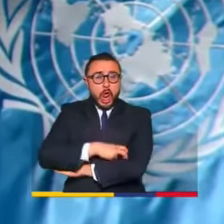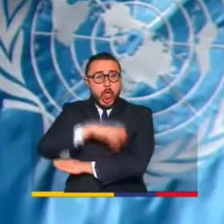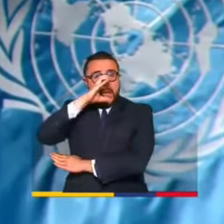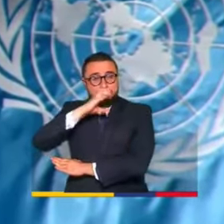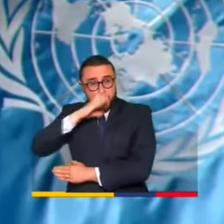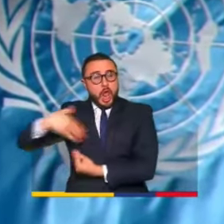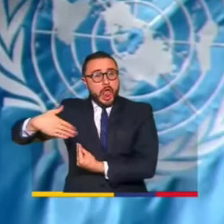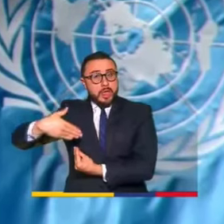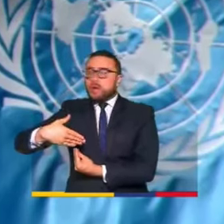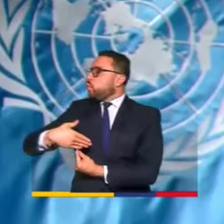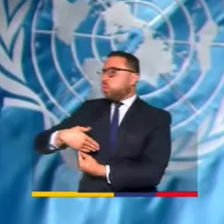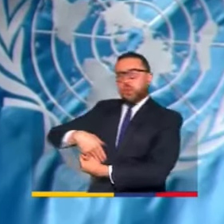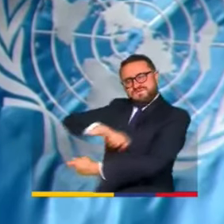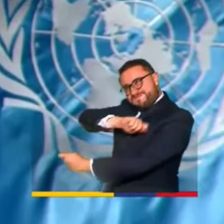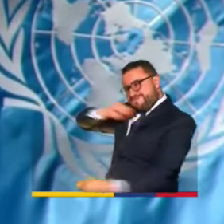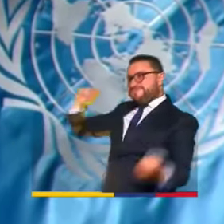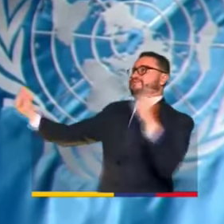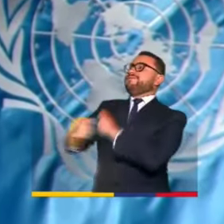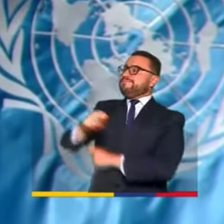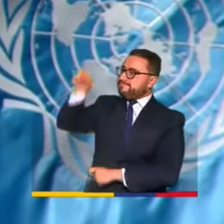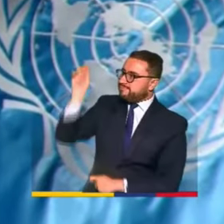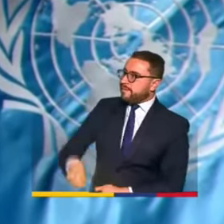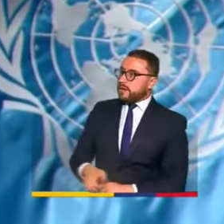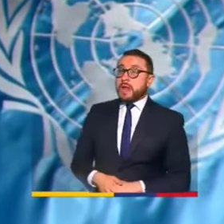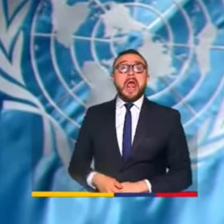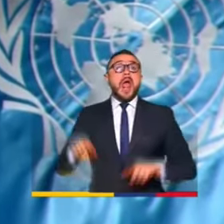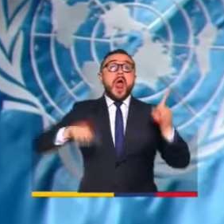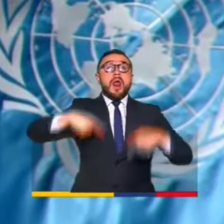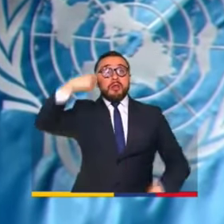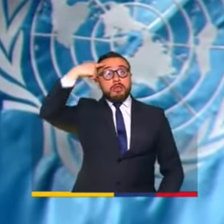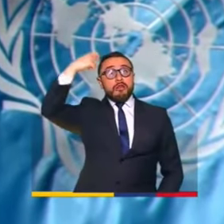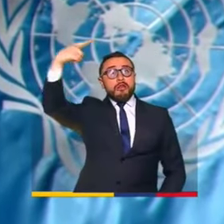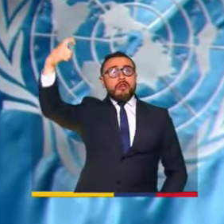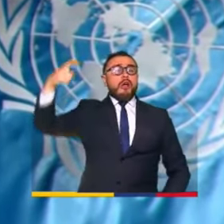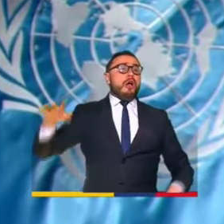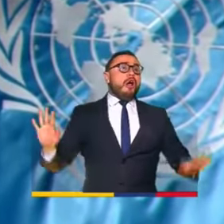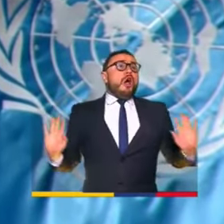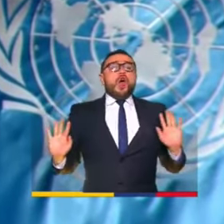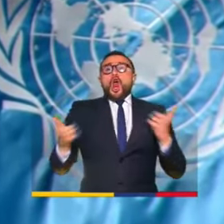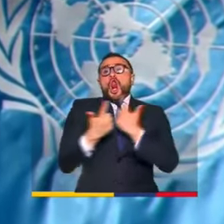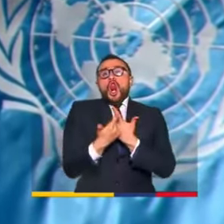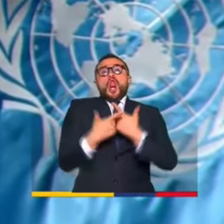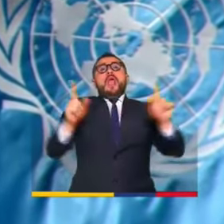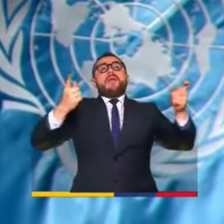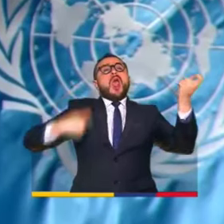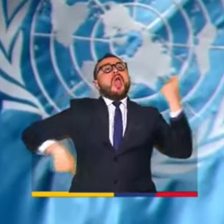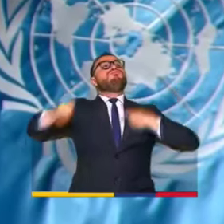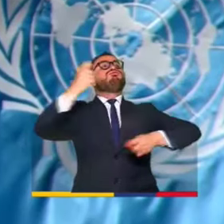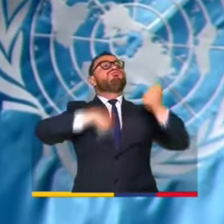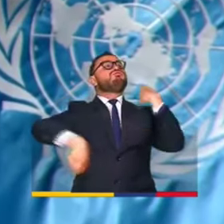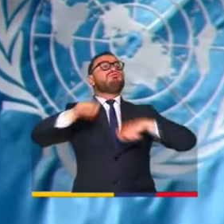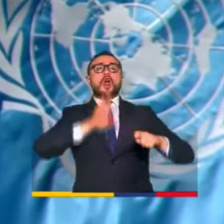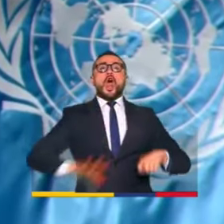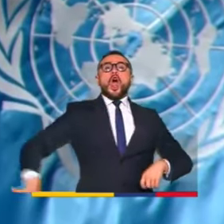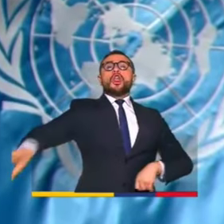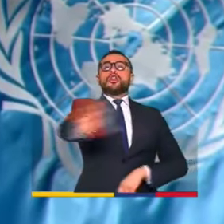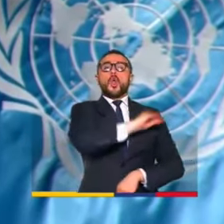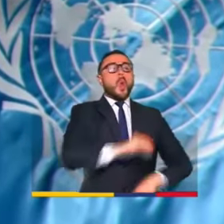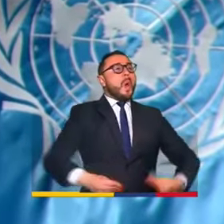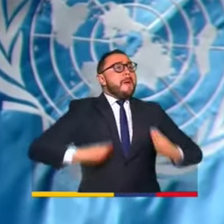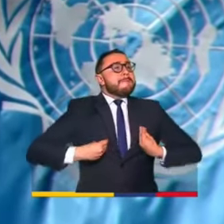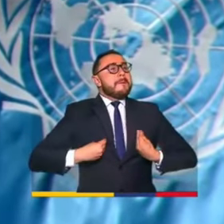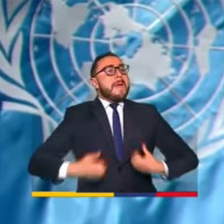piensan en los foros mundiales como este, que el mercado libre podrá llevar a la maximización del